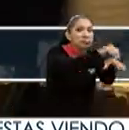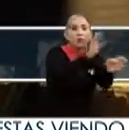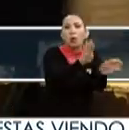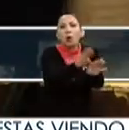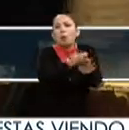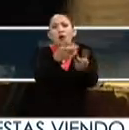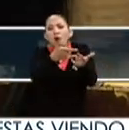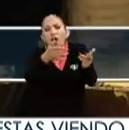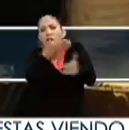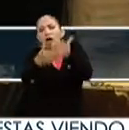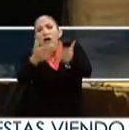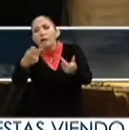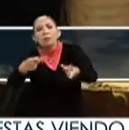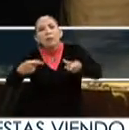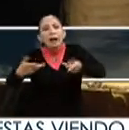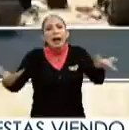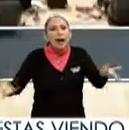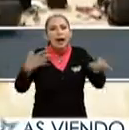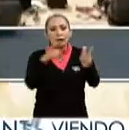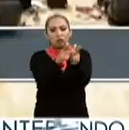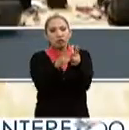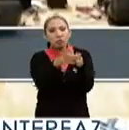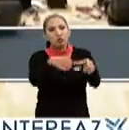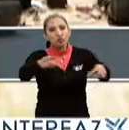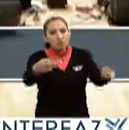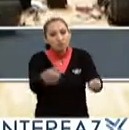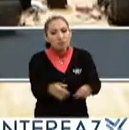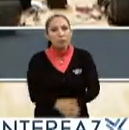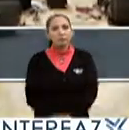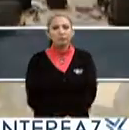es un poquito esa conformación de una orquesta?